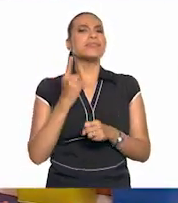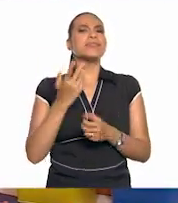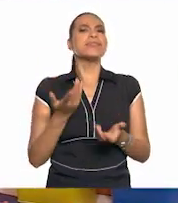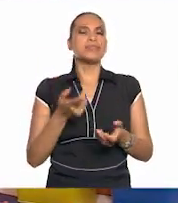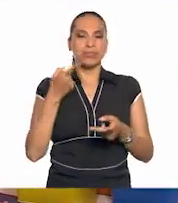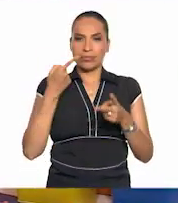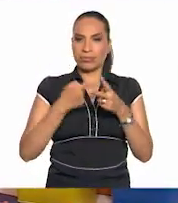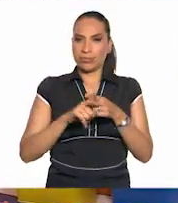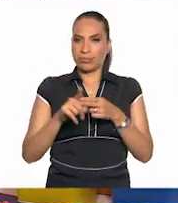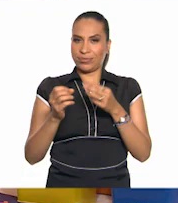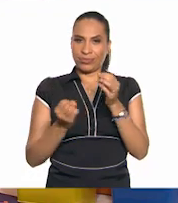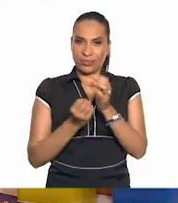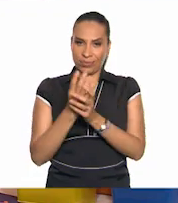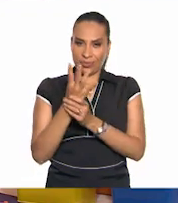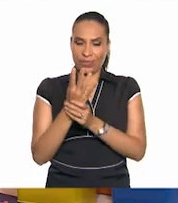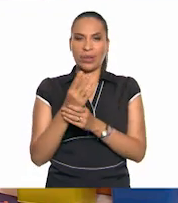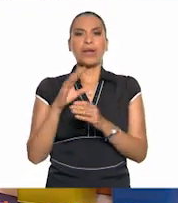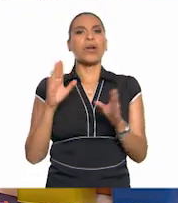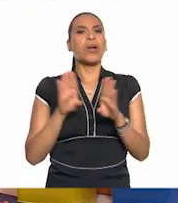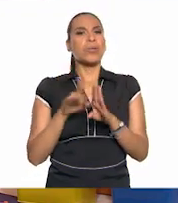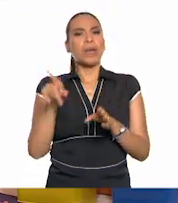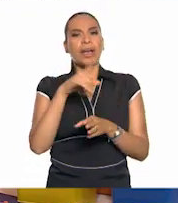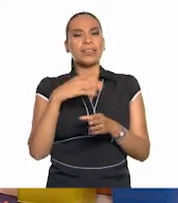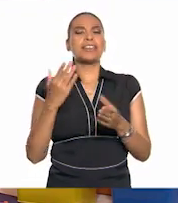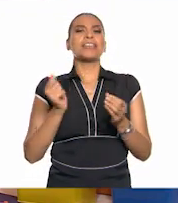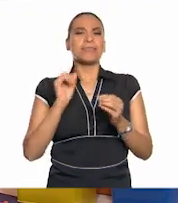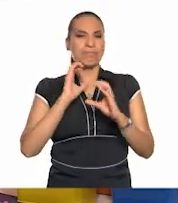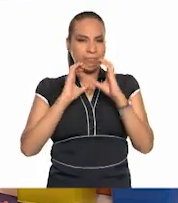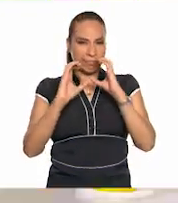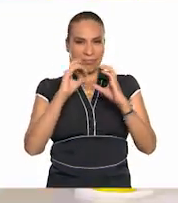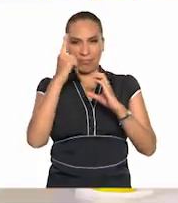estamos por iniciar una nueva práctica social del lenguaje.